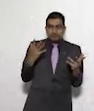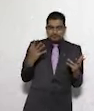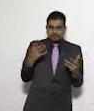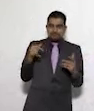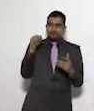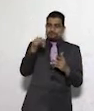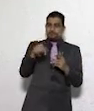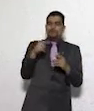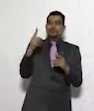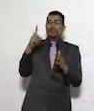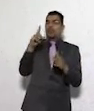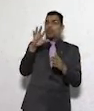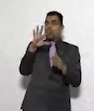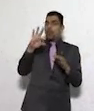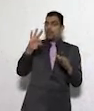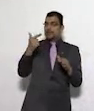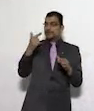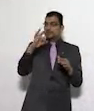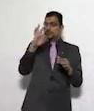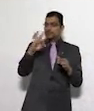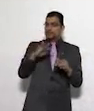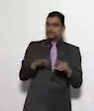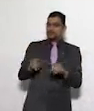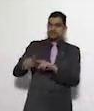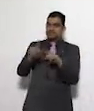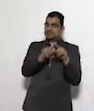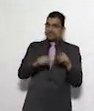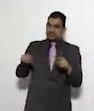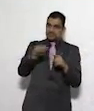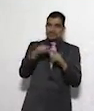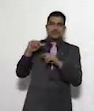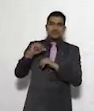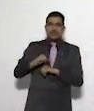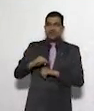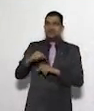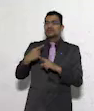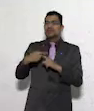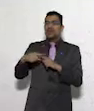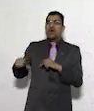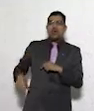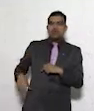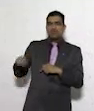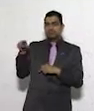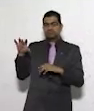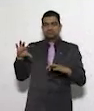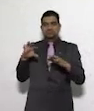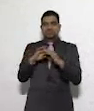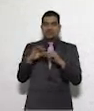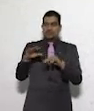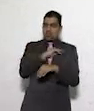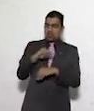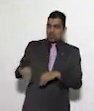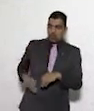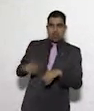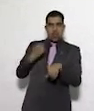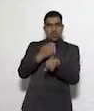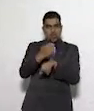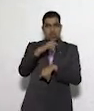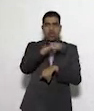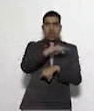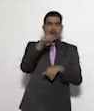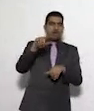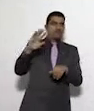el 47% de estos casos los agentes del Estado, sea a nivel municipal, estatal o